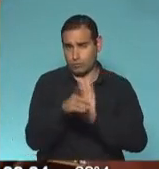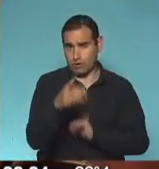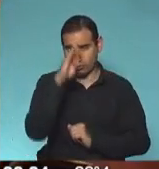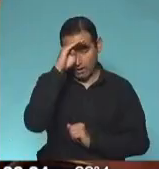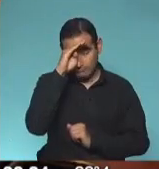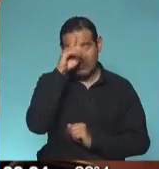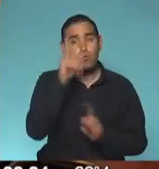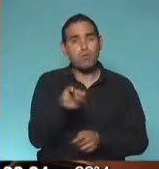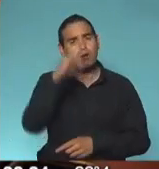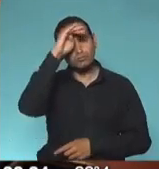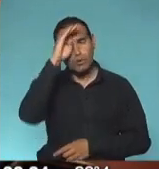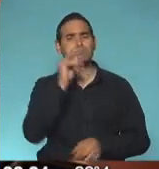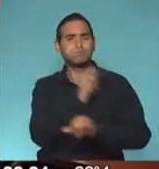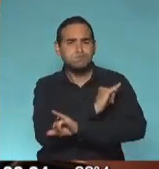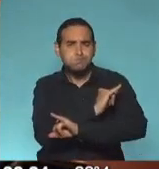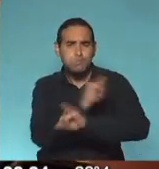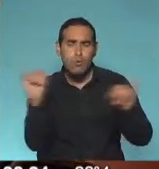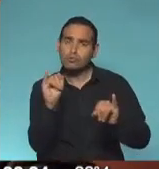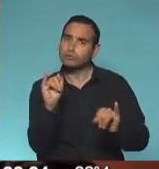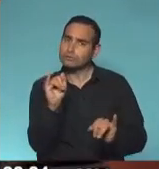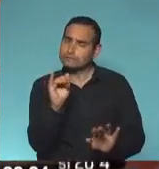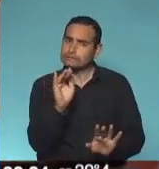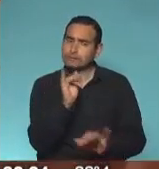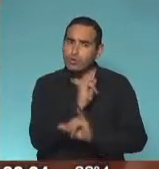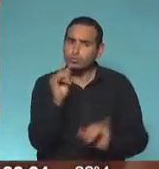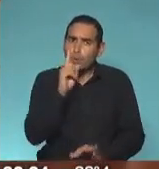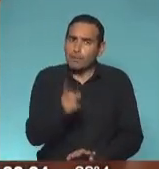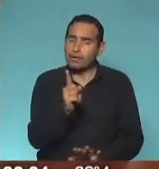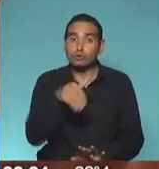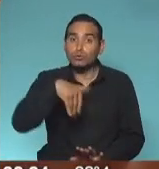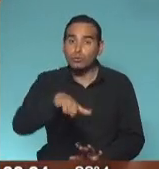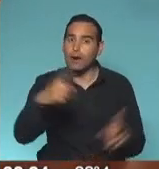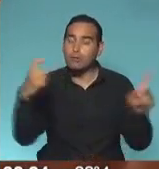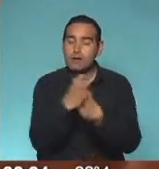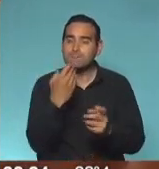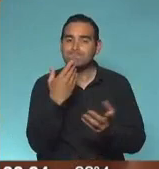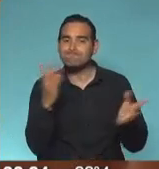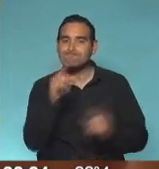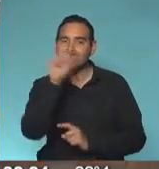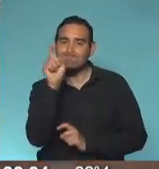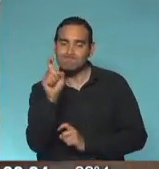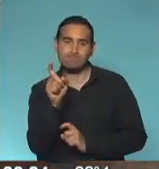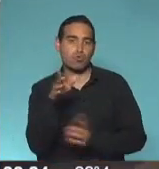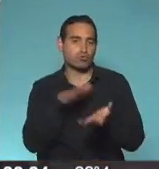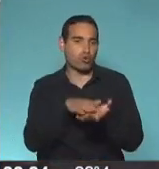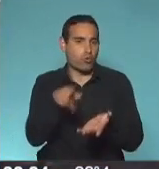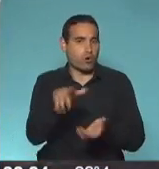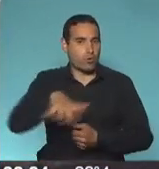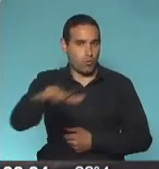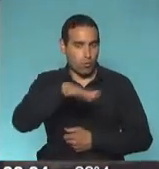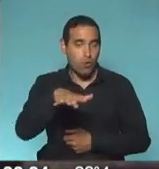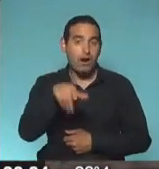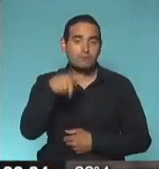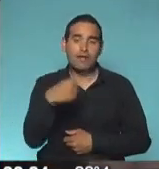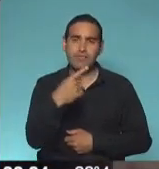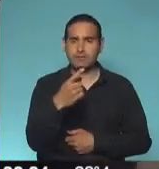Unidos, Donald Trump, anunció un nuevo giro peligroso y de consecuencias imprevisibles en su política para Medio Oriente. Decidió el